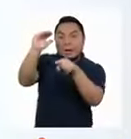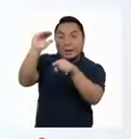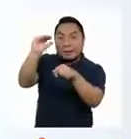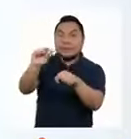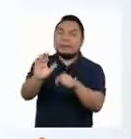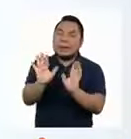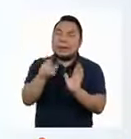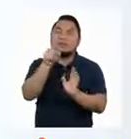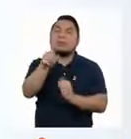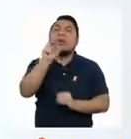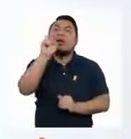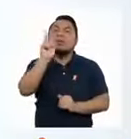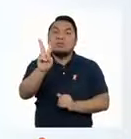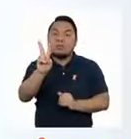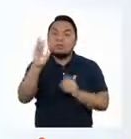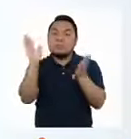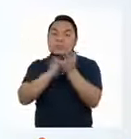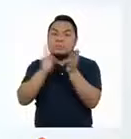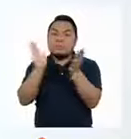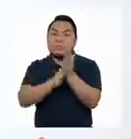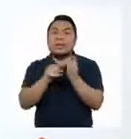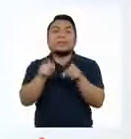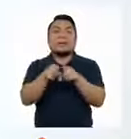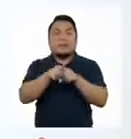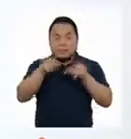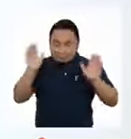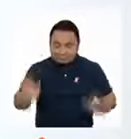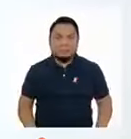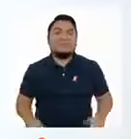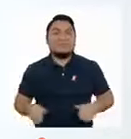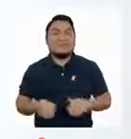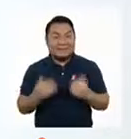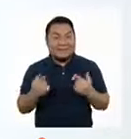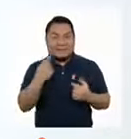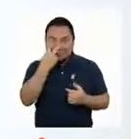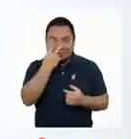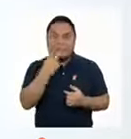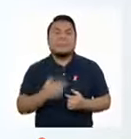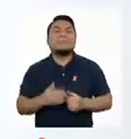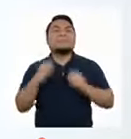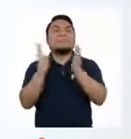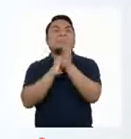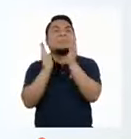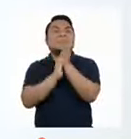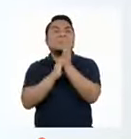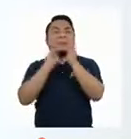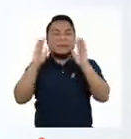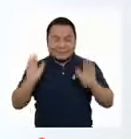van a dar 2 palmadas y 1 palmada en las piernas. Cuando yo les diga, así.